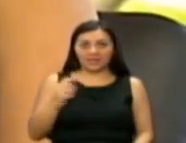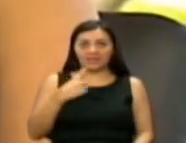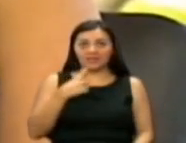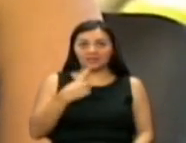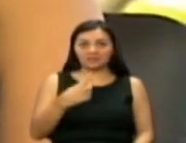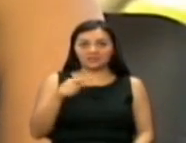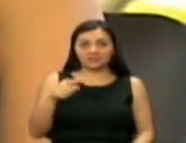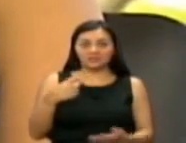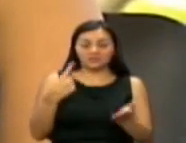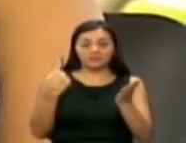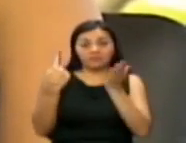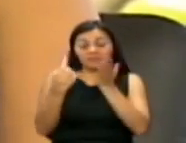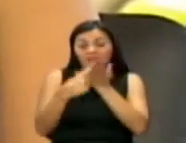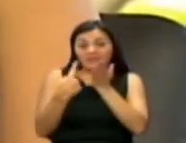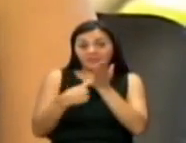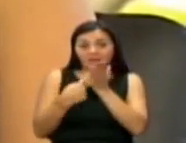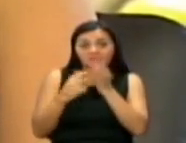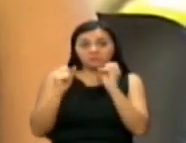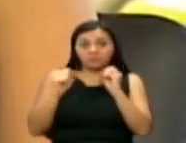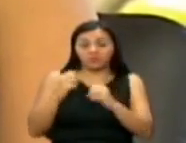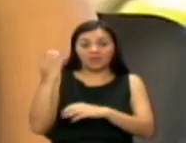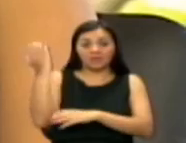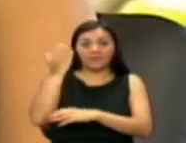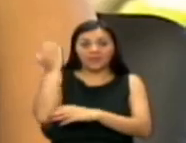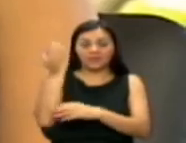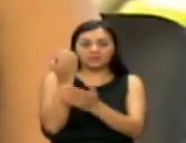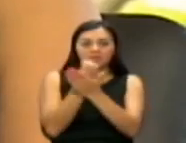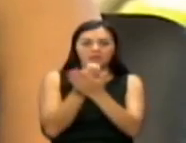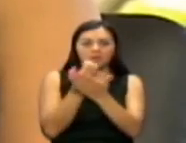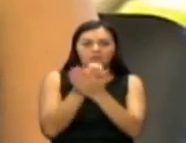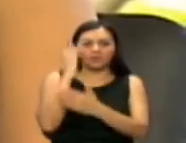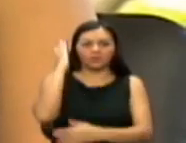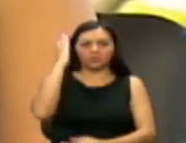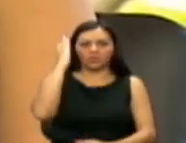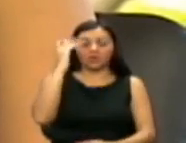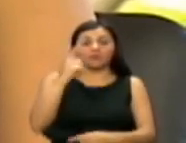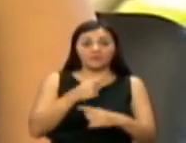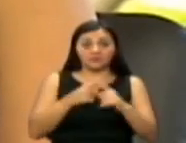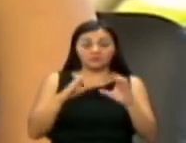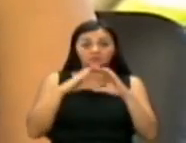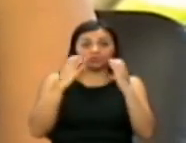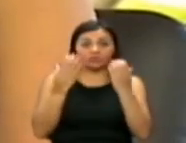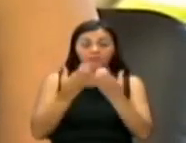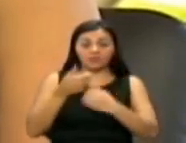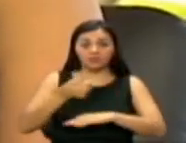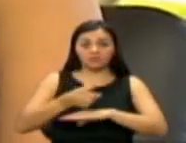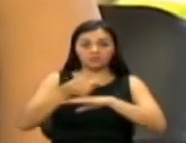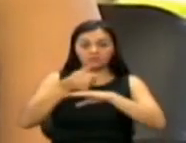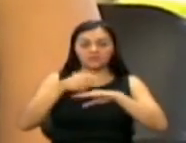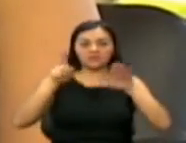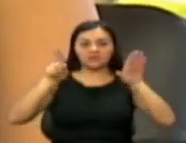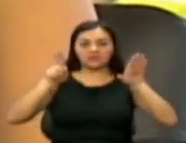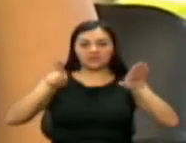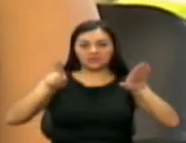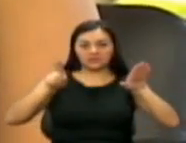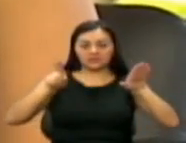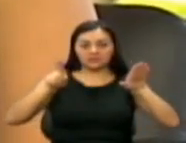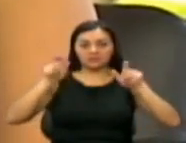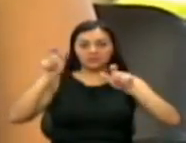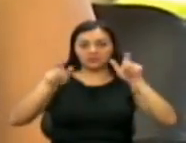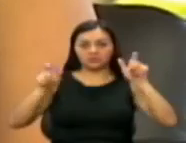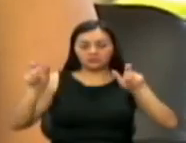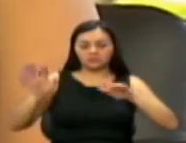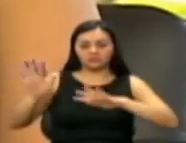analizar, declarar en emergencia económica a Carchi. Se conformó un comité cívico conformado por 6 meses entre las que están trabajo,